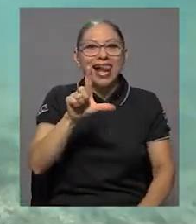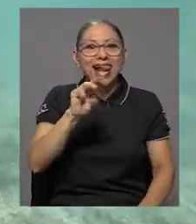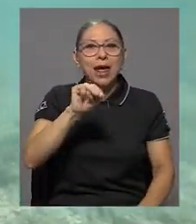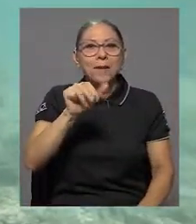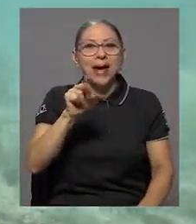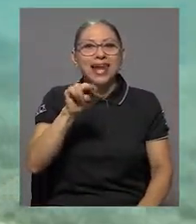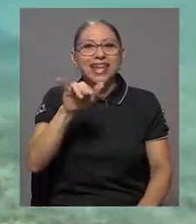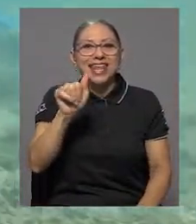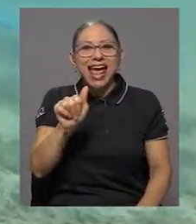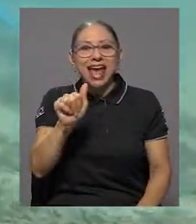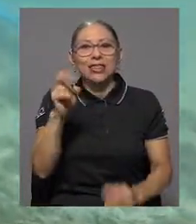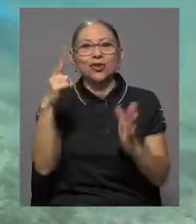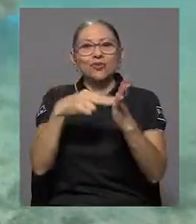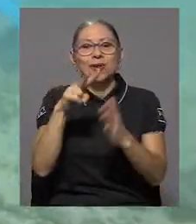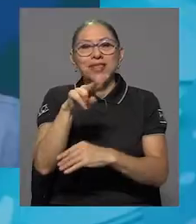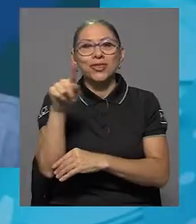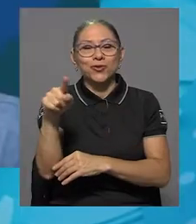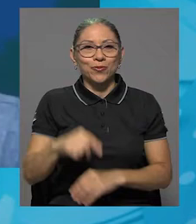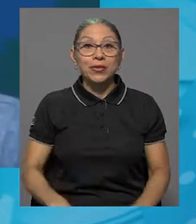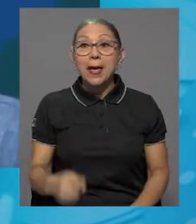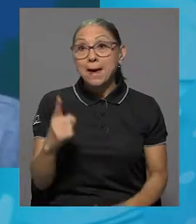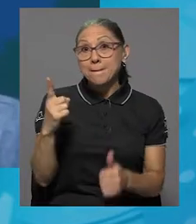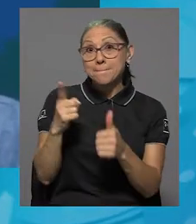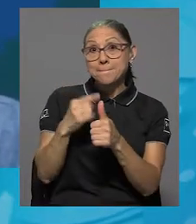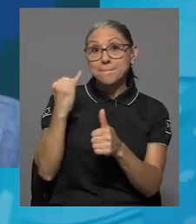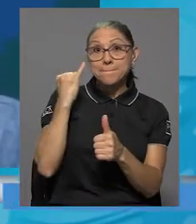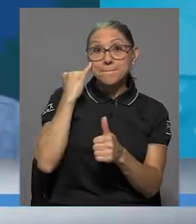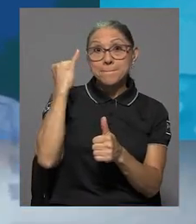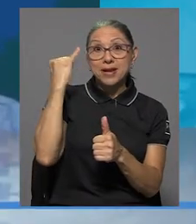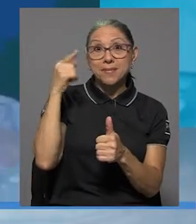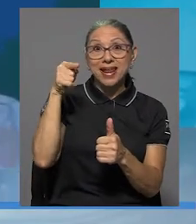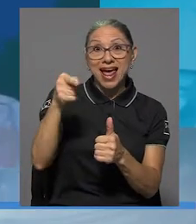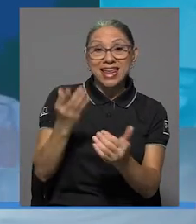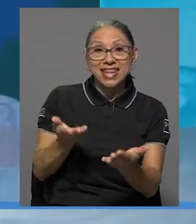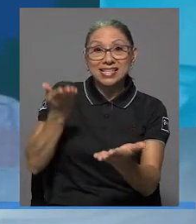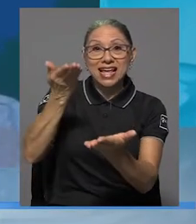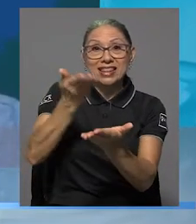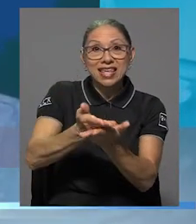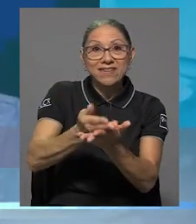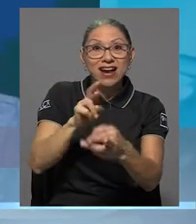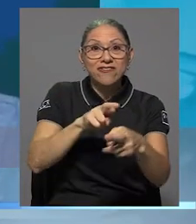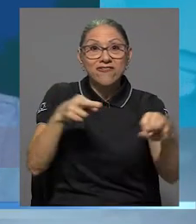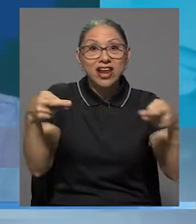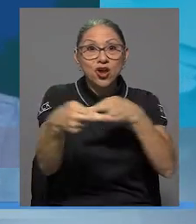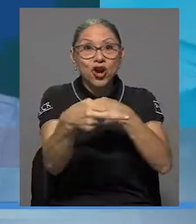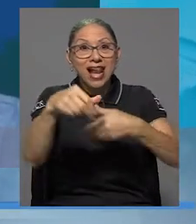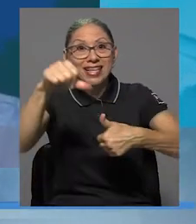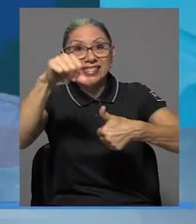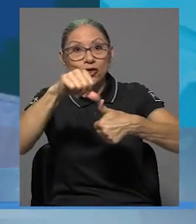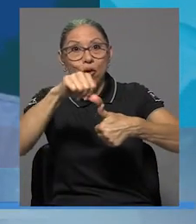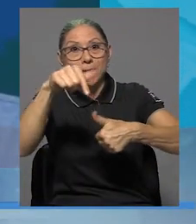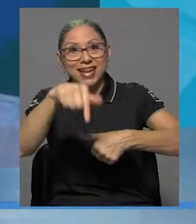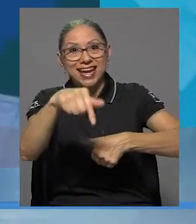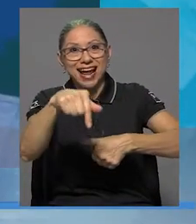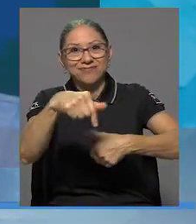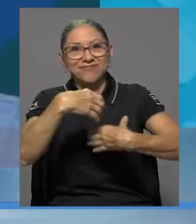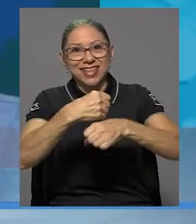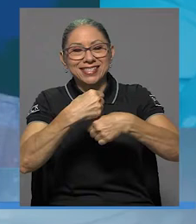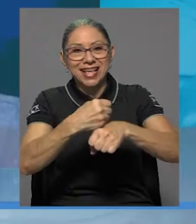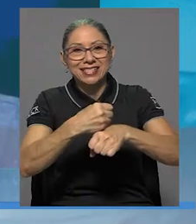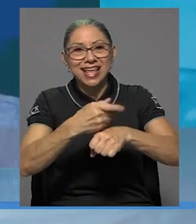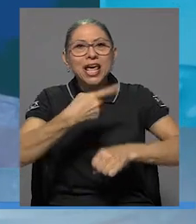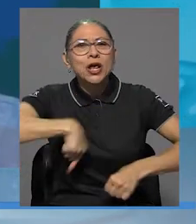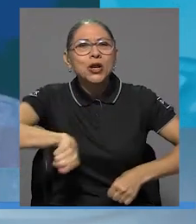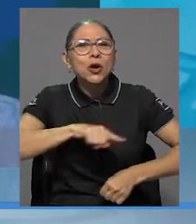Coralmanía 2021. Es la primera iniciativa regional que se hace de este tipo en Centroamérica, donde